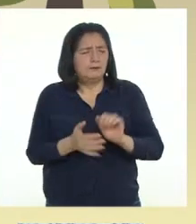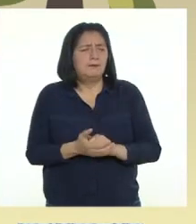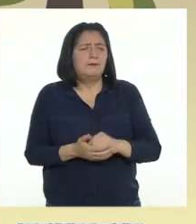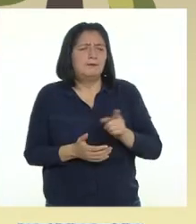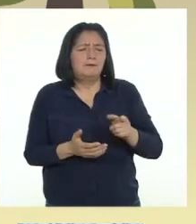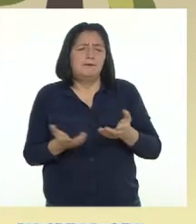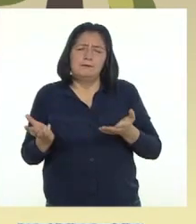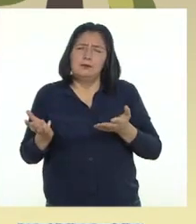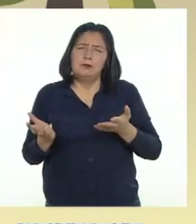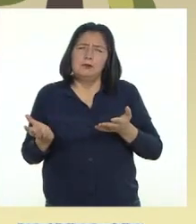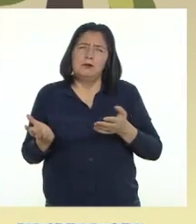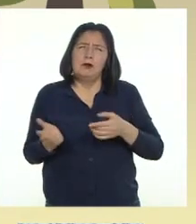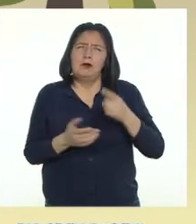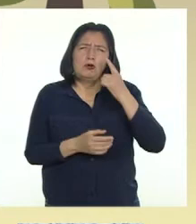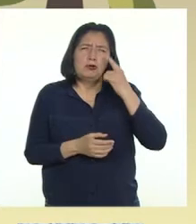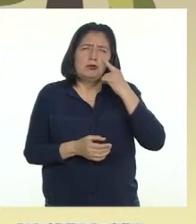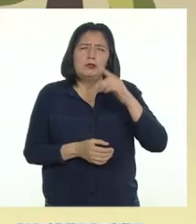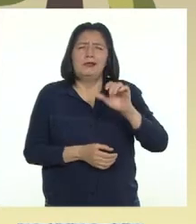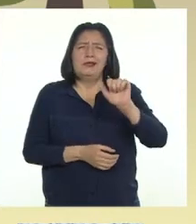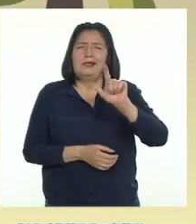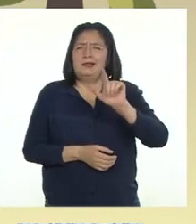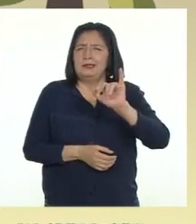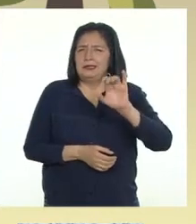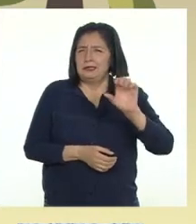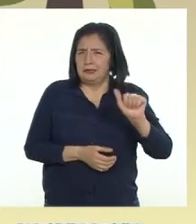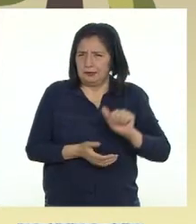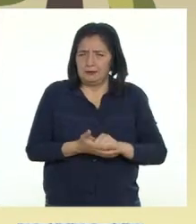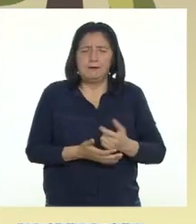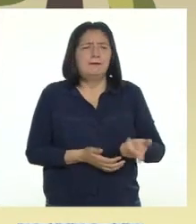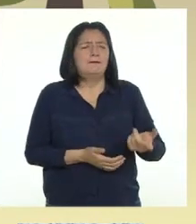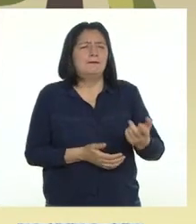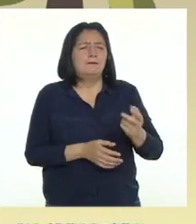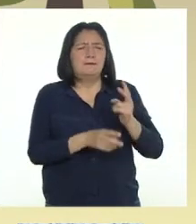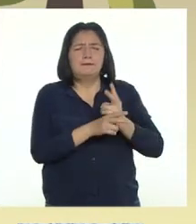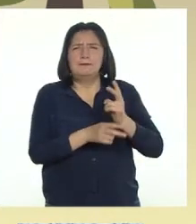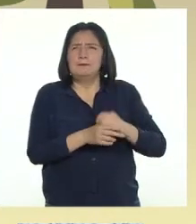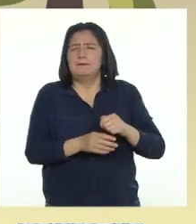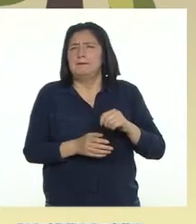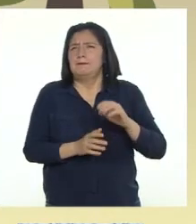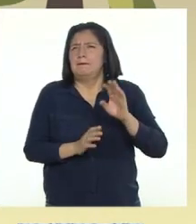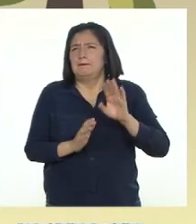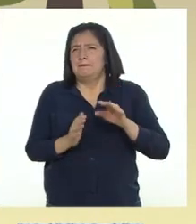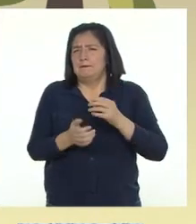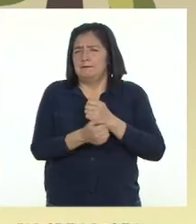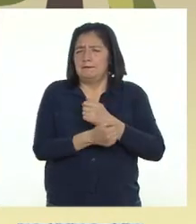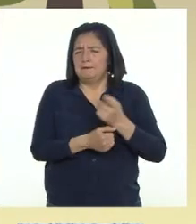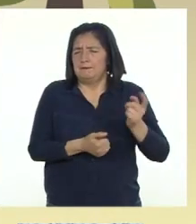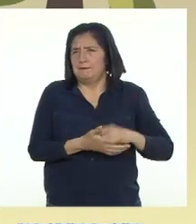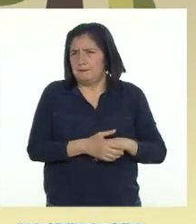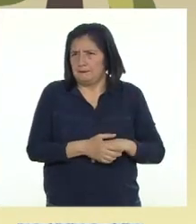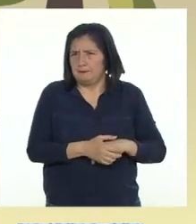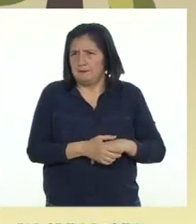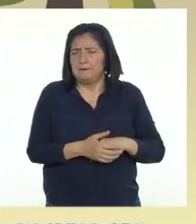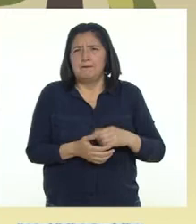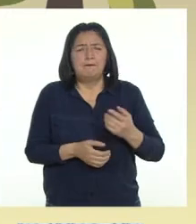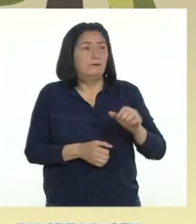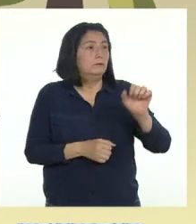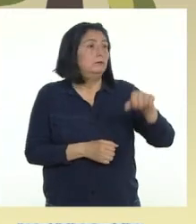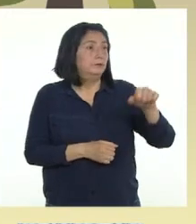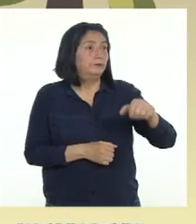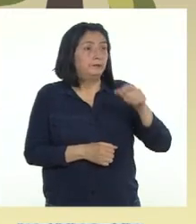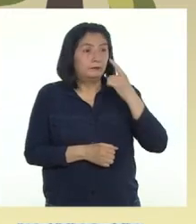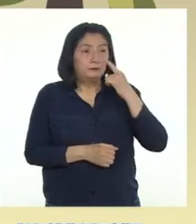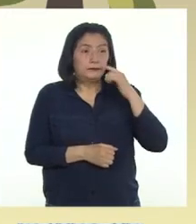los llevó a conocer a Alicia Vizcacha, la menos querida de las Vizcachas. Sí,